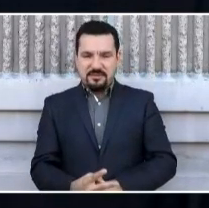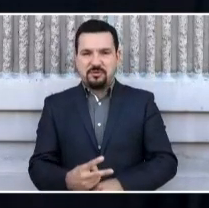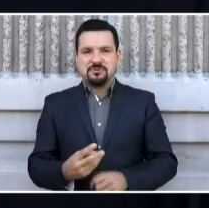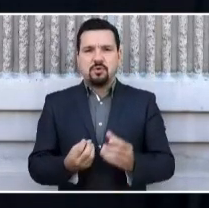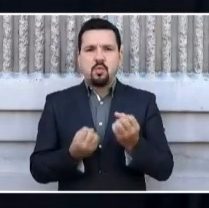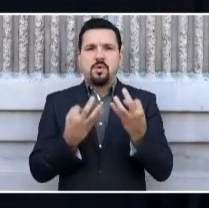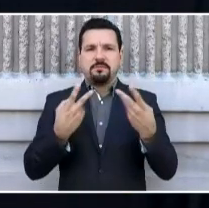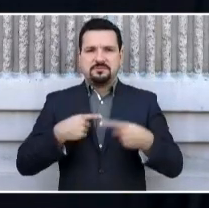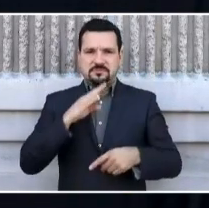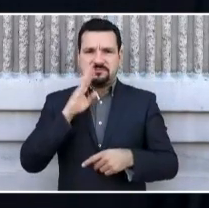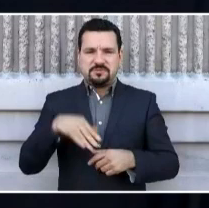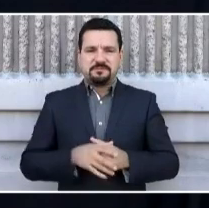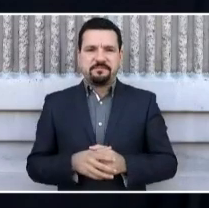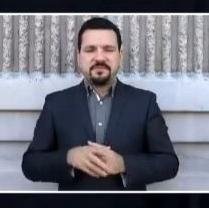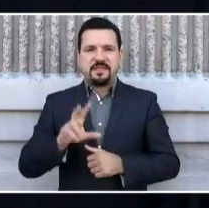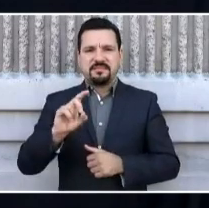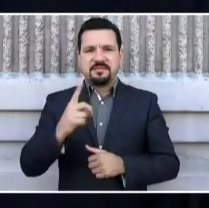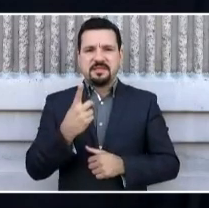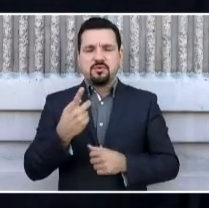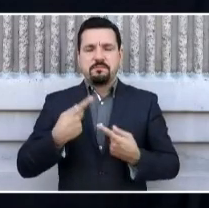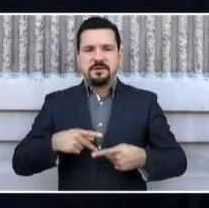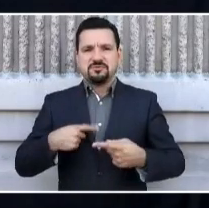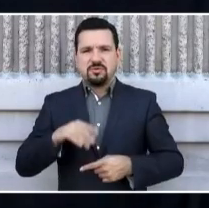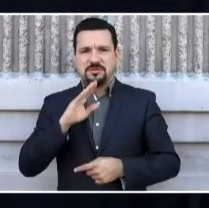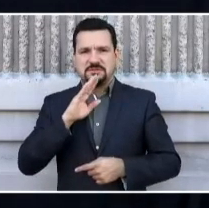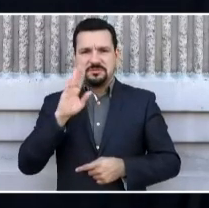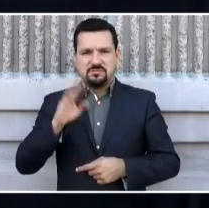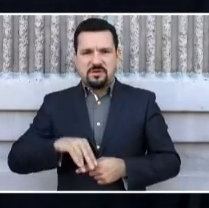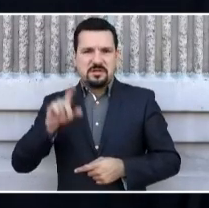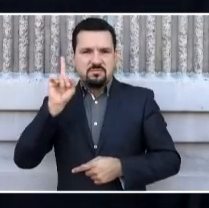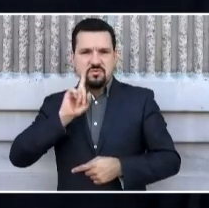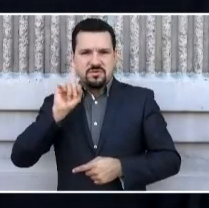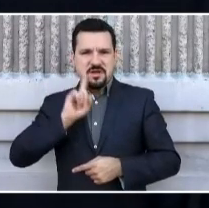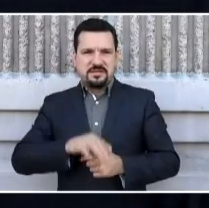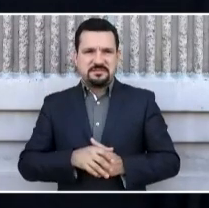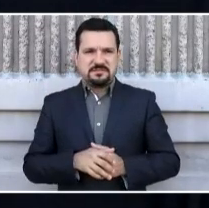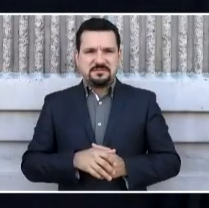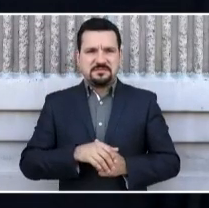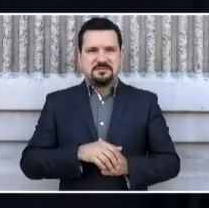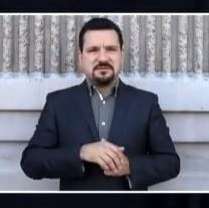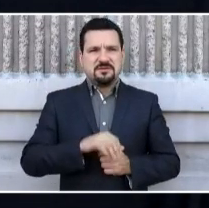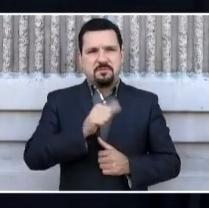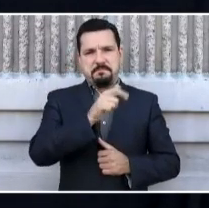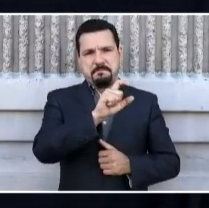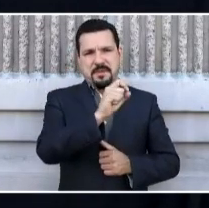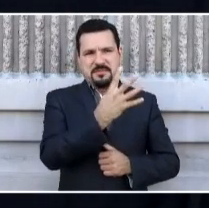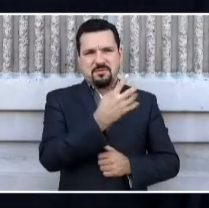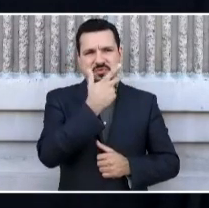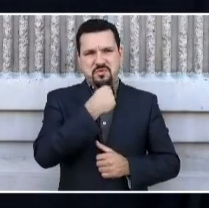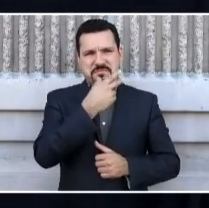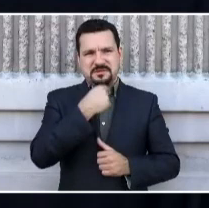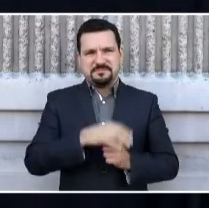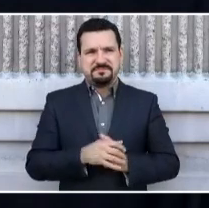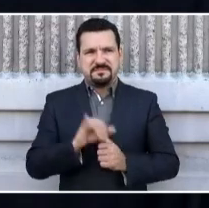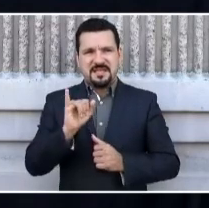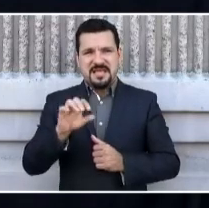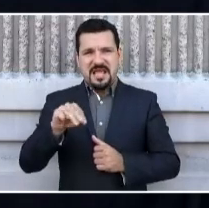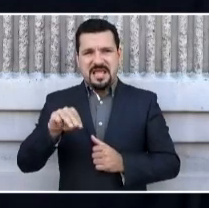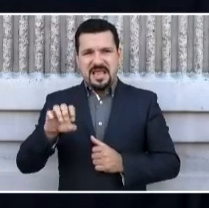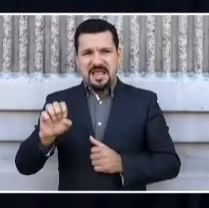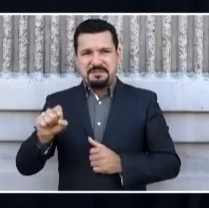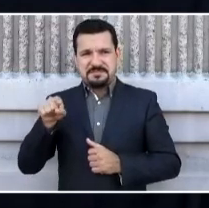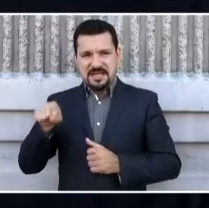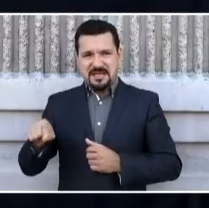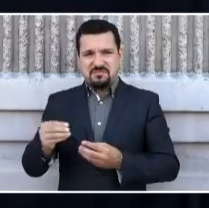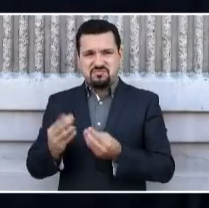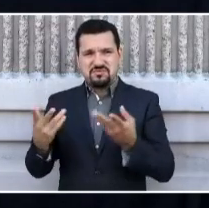31 de las muertes han ocurrido en mujeres y el restante 24 en hombres. El IMSS tiene la mayor